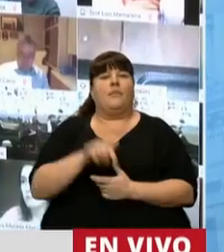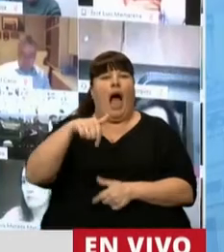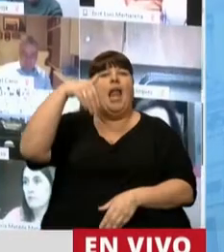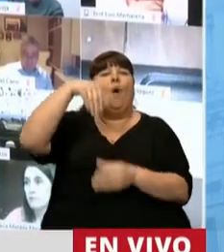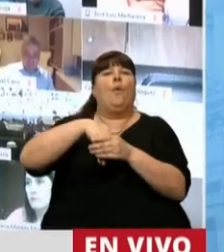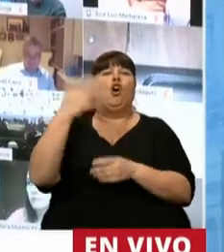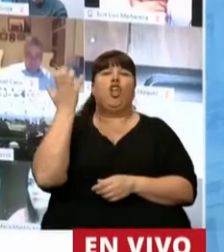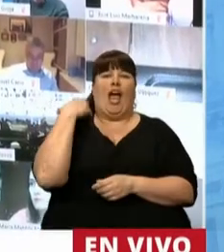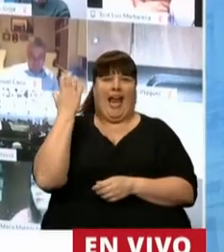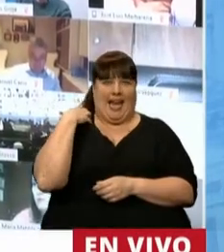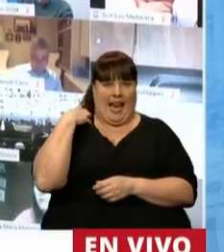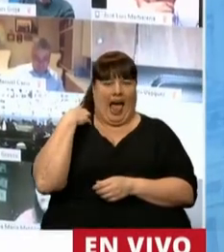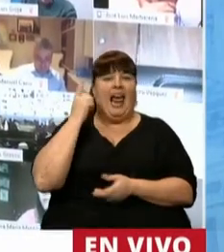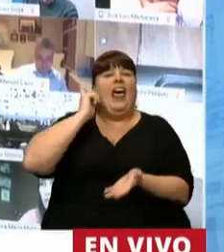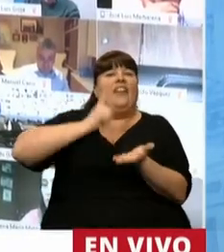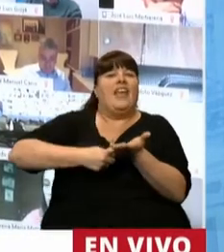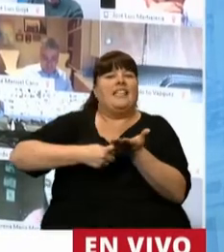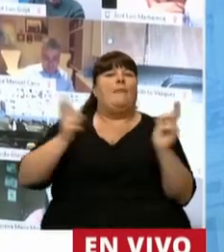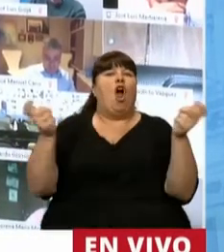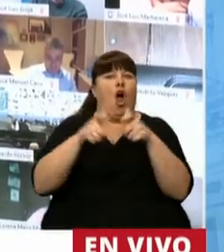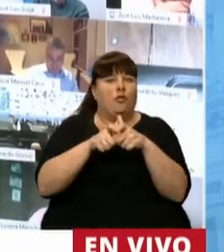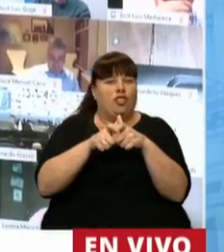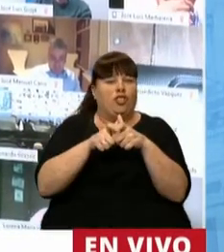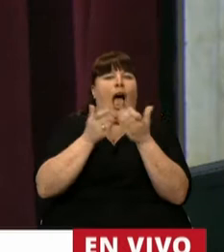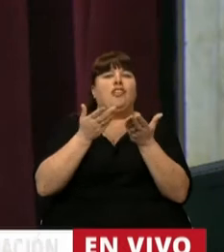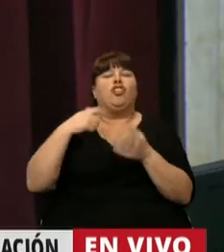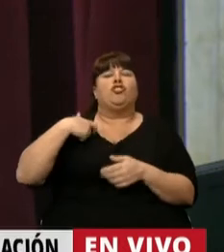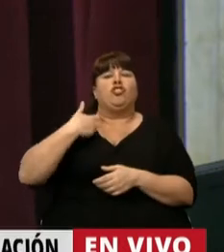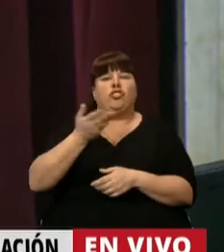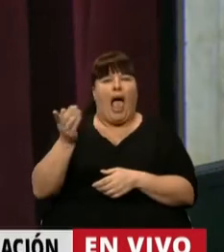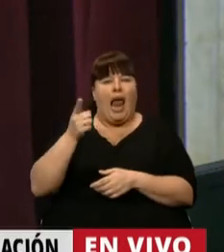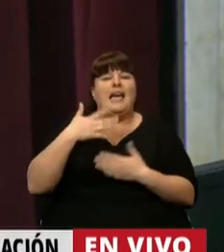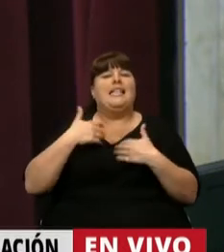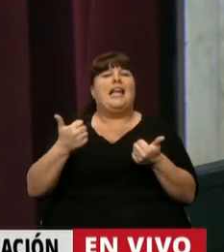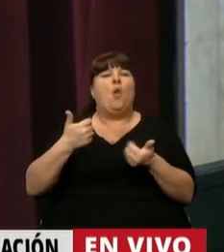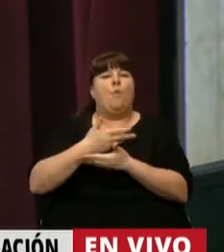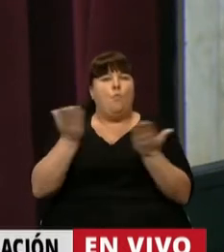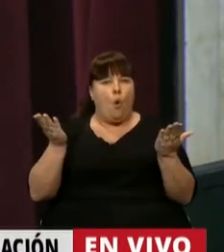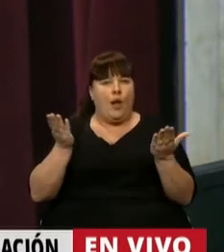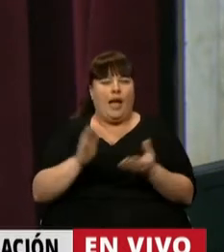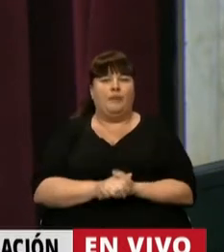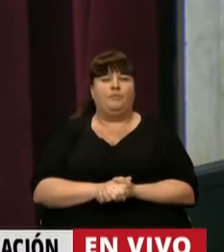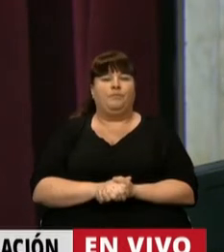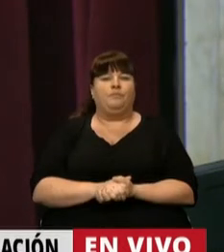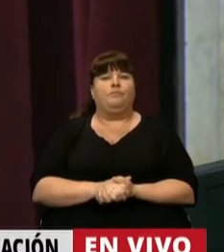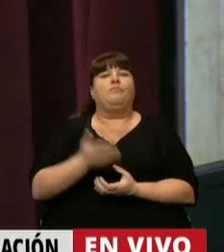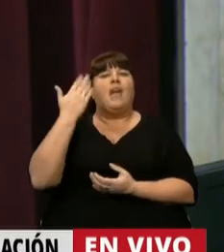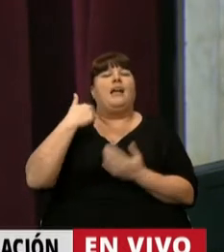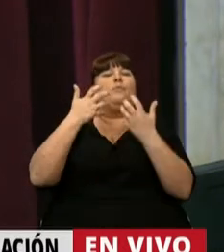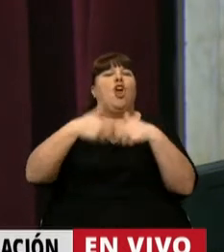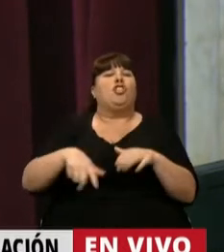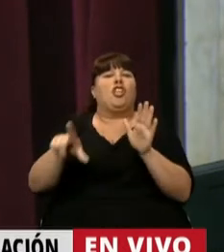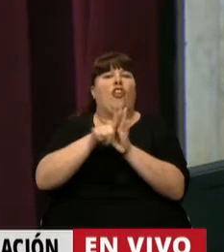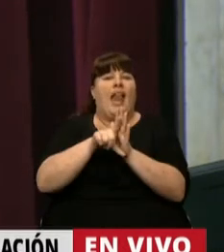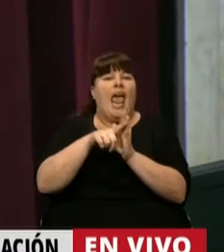Se va a votar en general el dictamen de la Comisión de Acción Social y Salud Pública, recaído en el